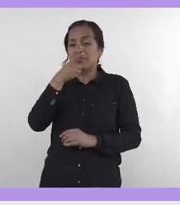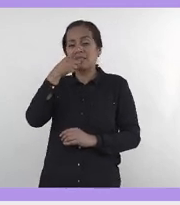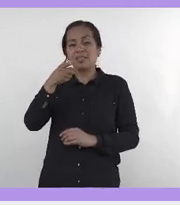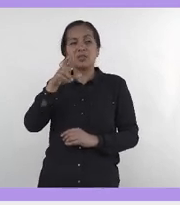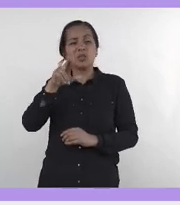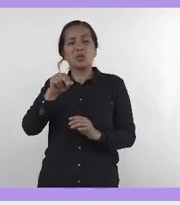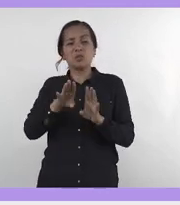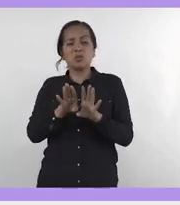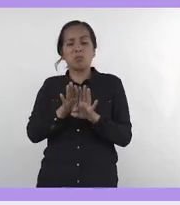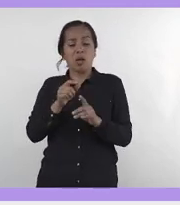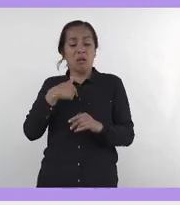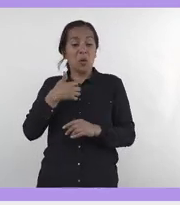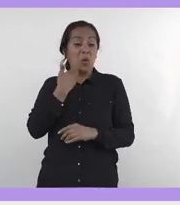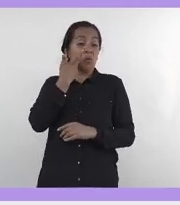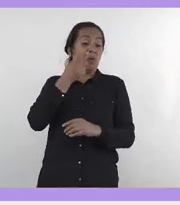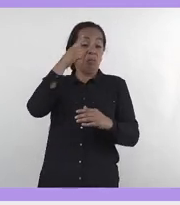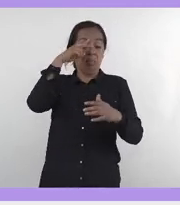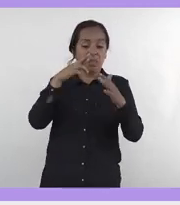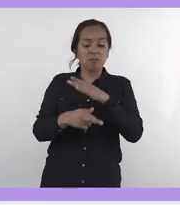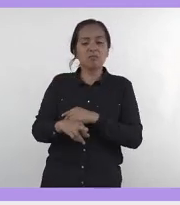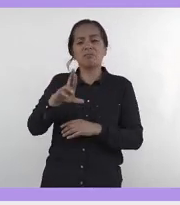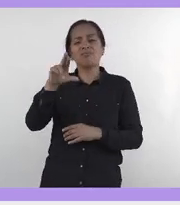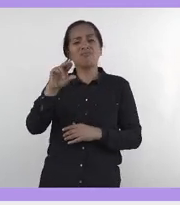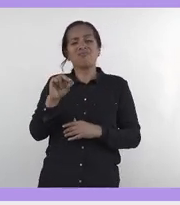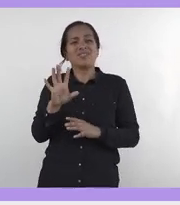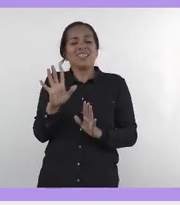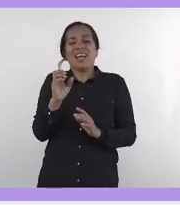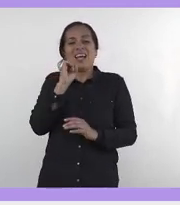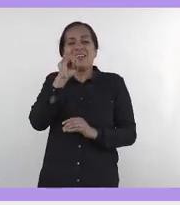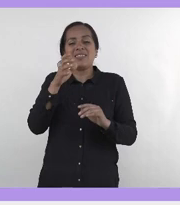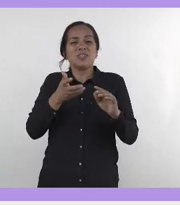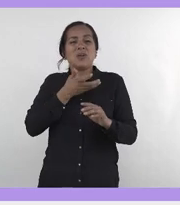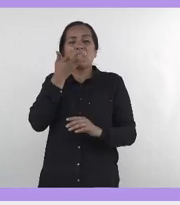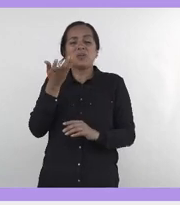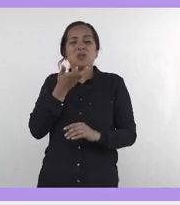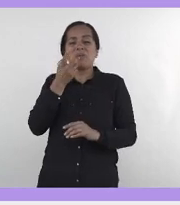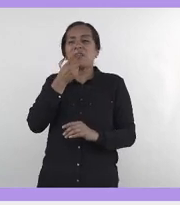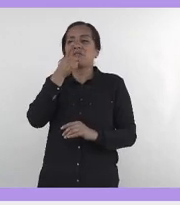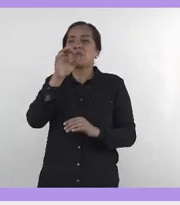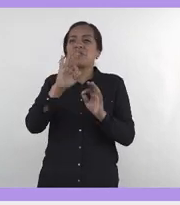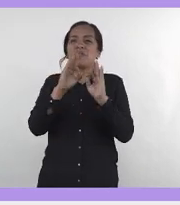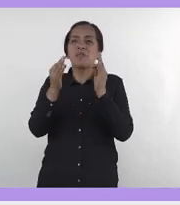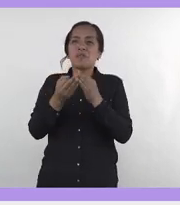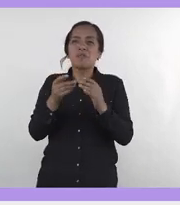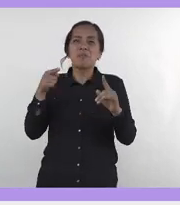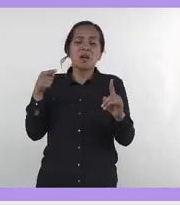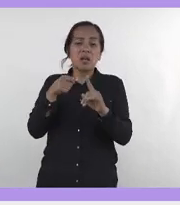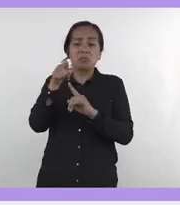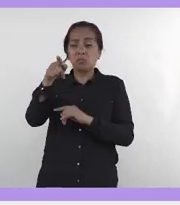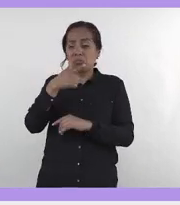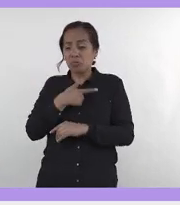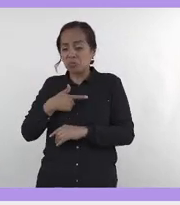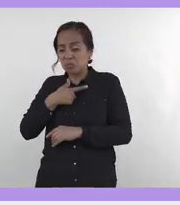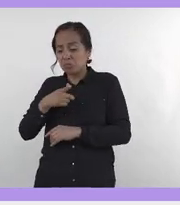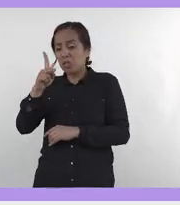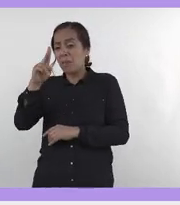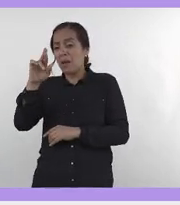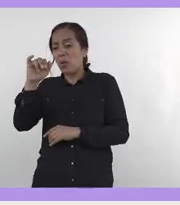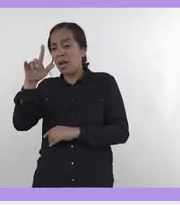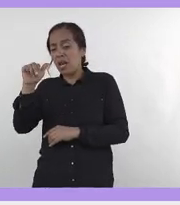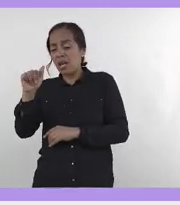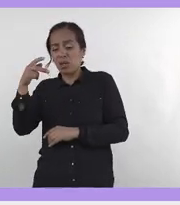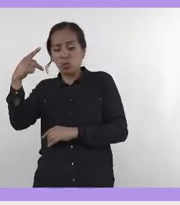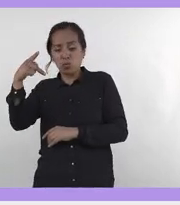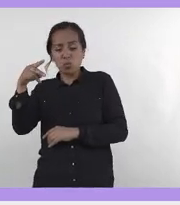no es conscientemente no O sea simplemente el decirle de una forma específica o sea si a ti te gusta que te digan Paulina pues ya hace un cambio